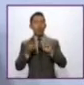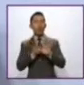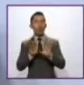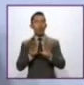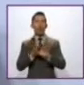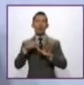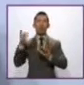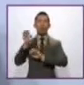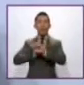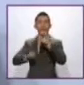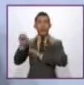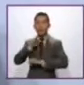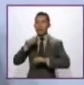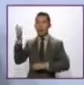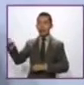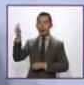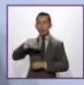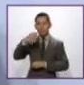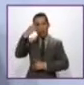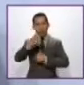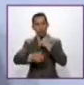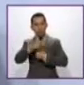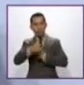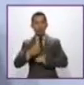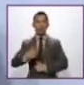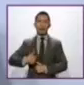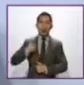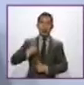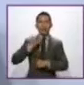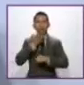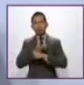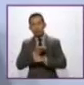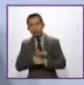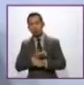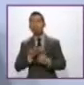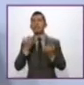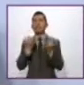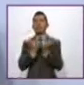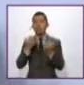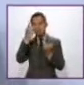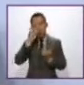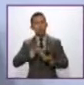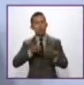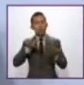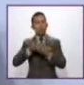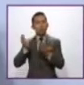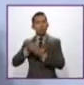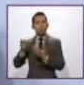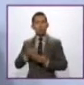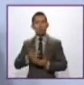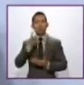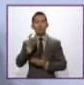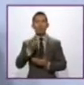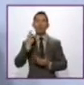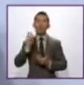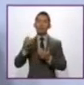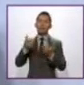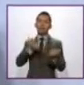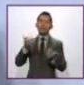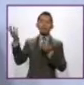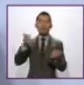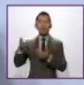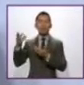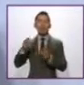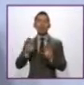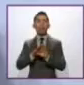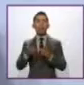empresa para poder competir con Canadá, con Estados Unidos y para poderle surtir. Esta sustitución de importaciones con la mano